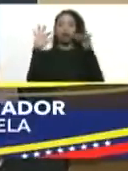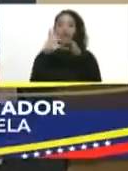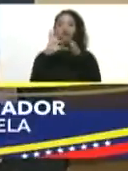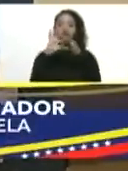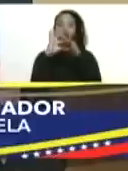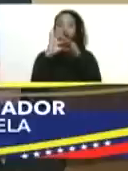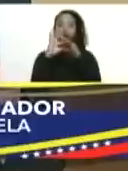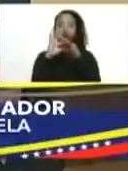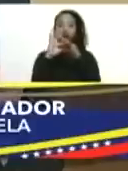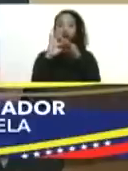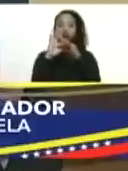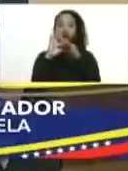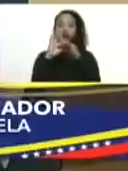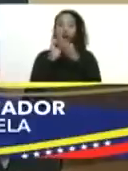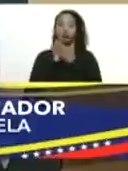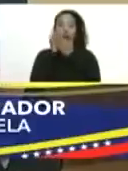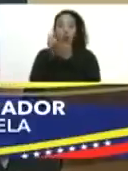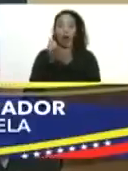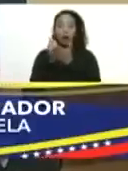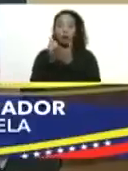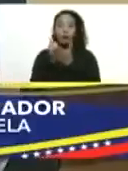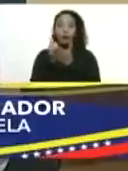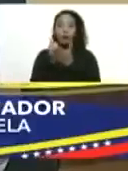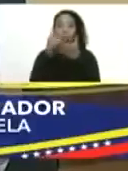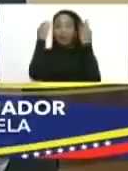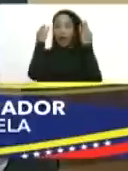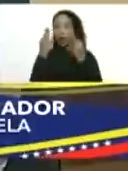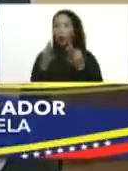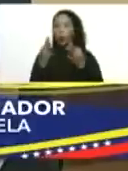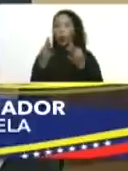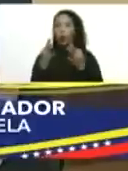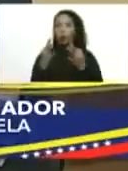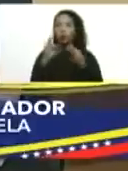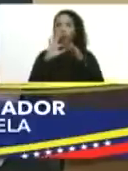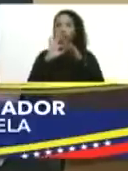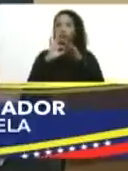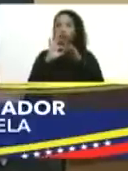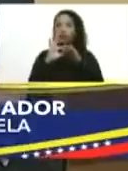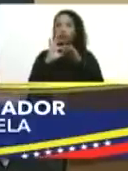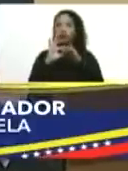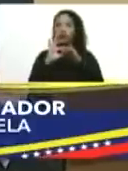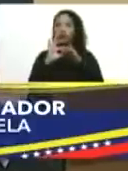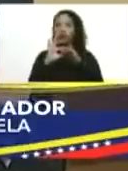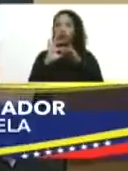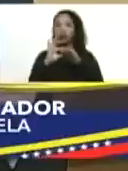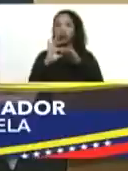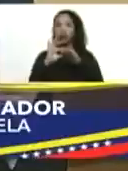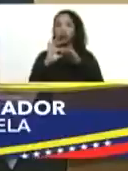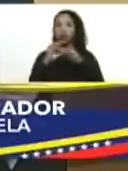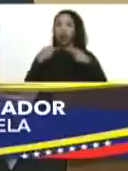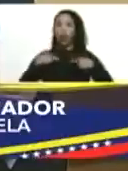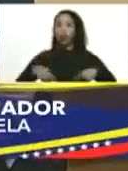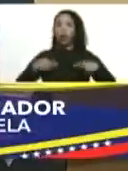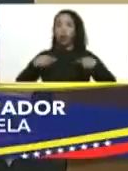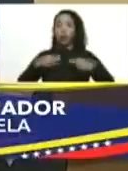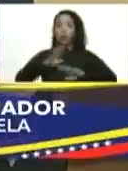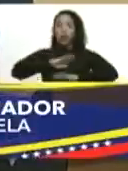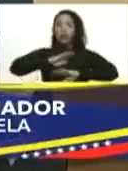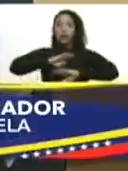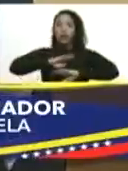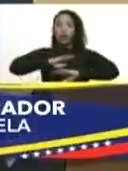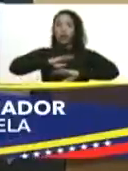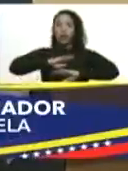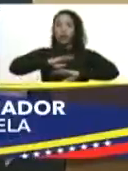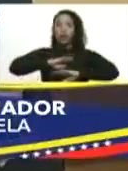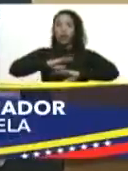y construirán conjuntamente la comunidad del destino humano por el bienestar